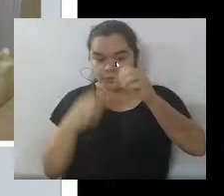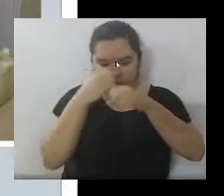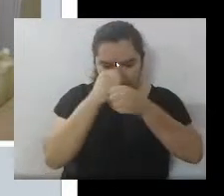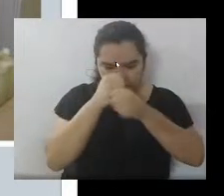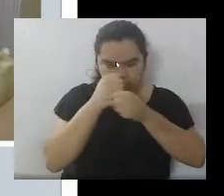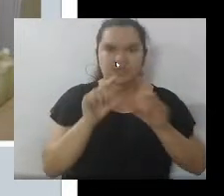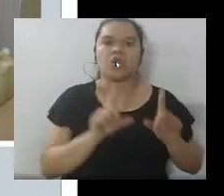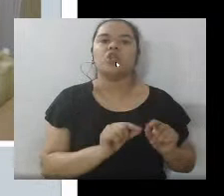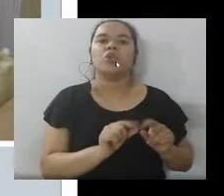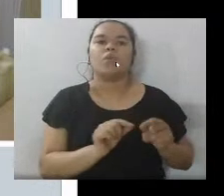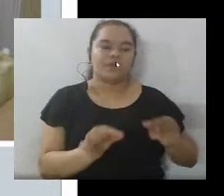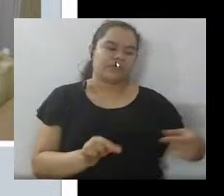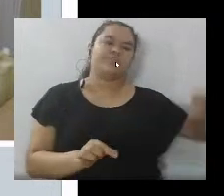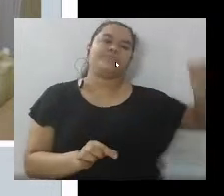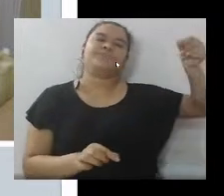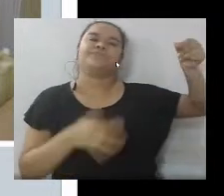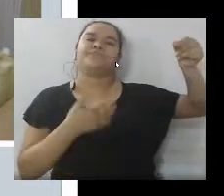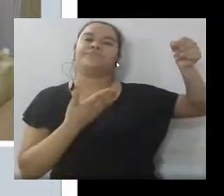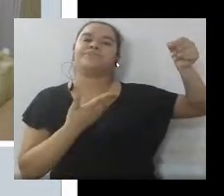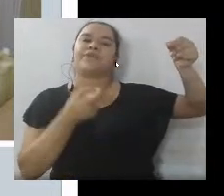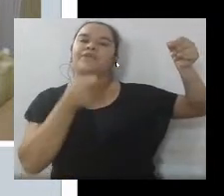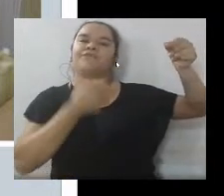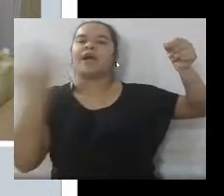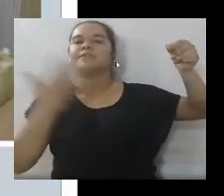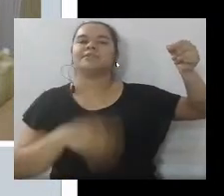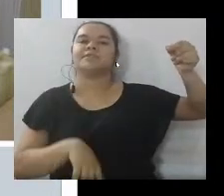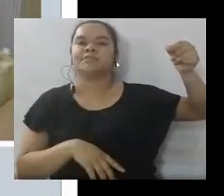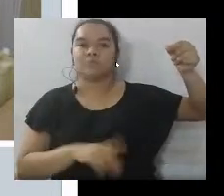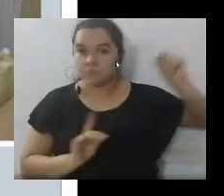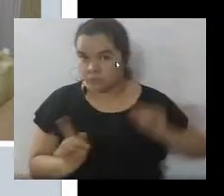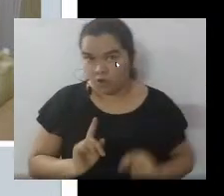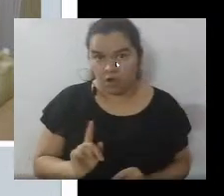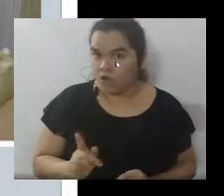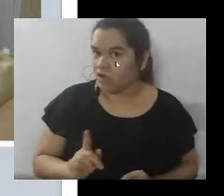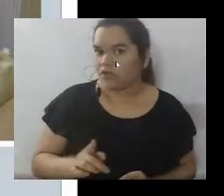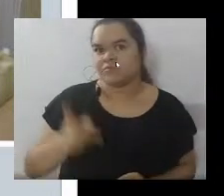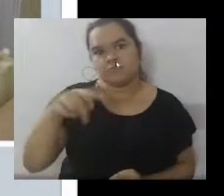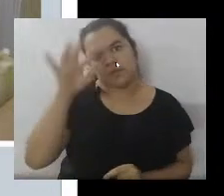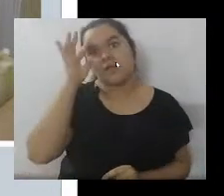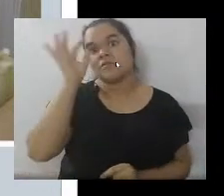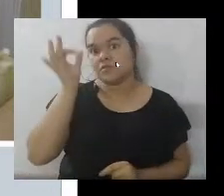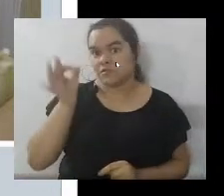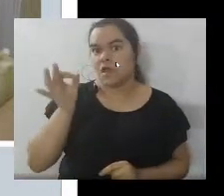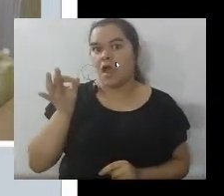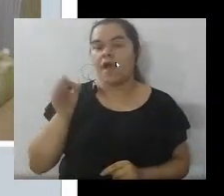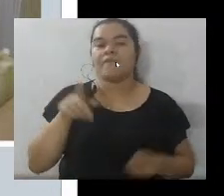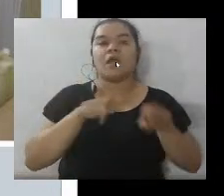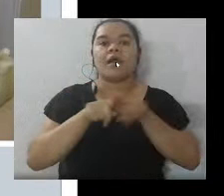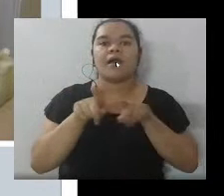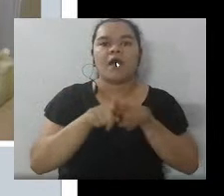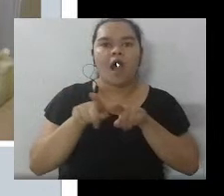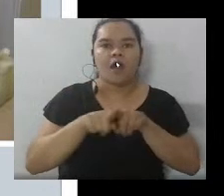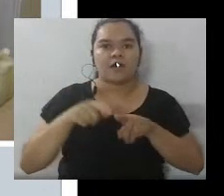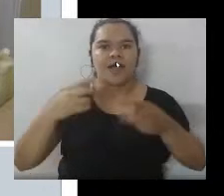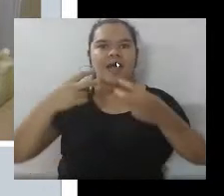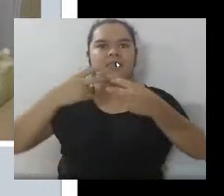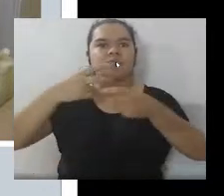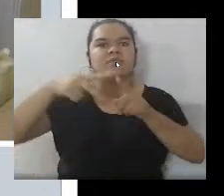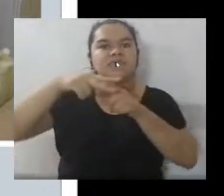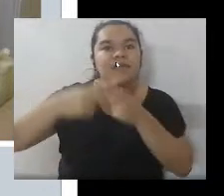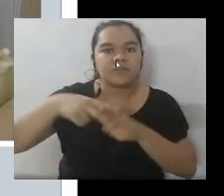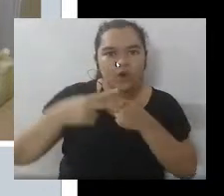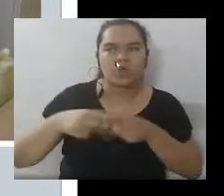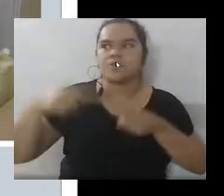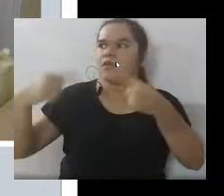el otro y prácticamente es nada lo que hace. Muy contrario a eso, ustedes sabrán que nuestra carrera está muy atravesada por la tecnología, por